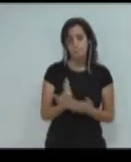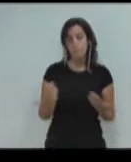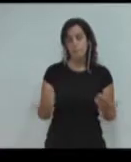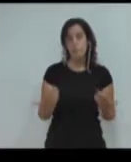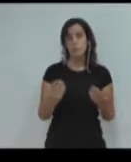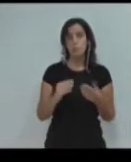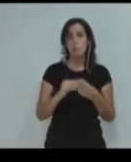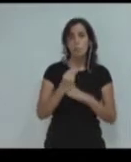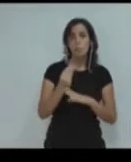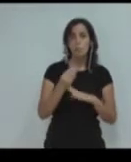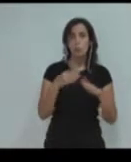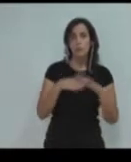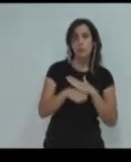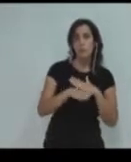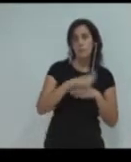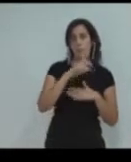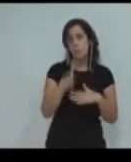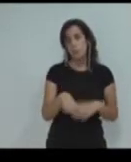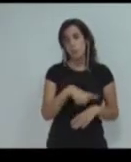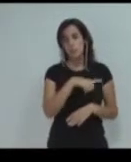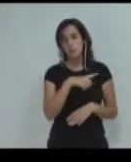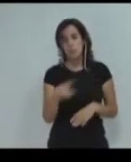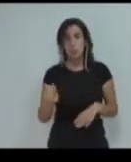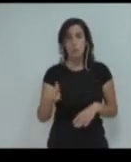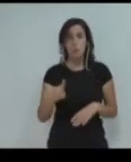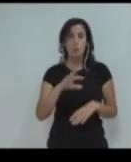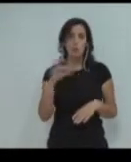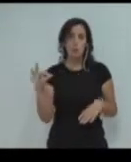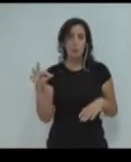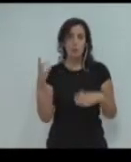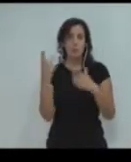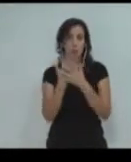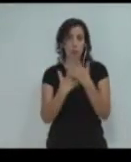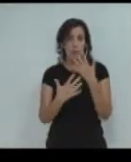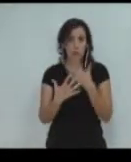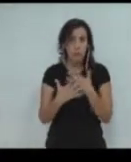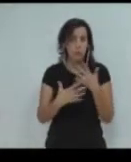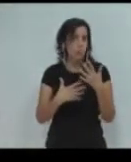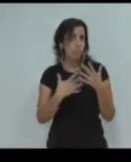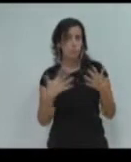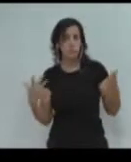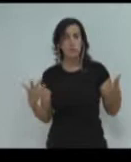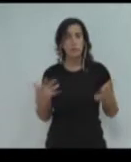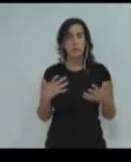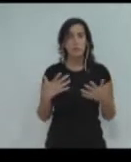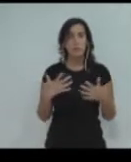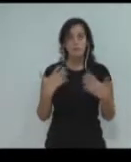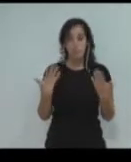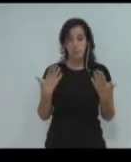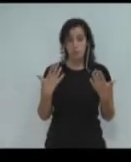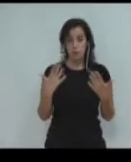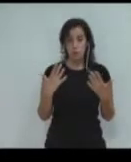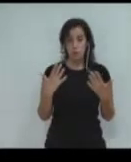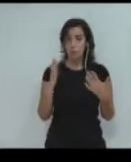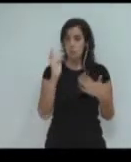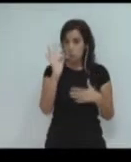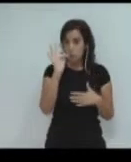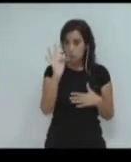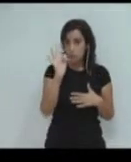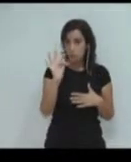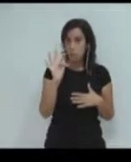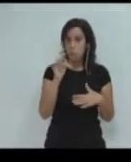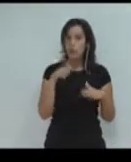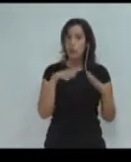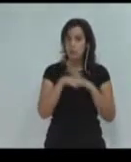sea accesible, no sea accesible, y la combinación de ellos. Pero partiendo y siendo positivo, ¿se pueden hacer las